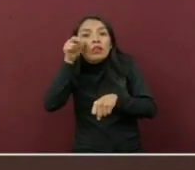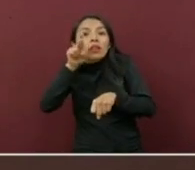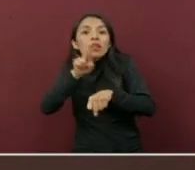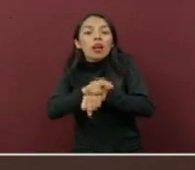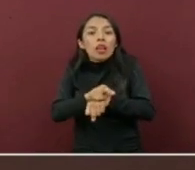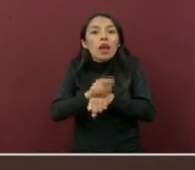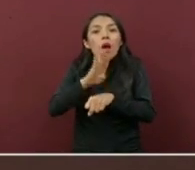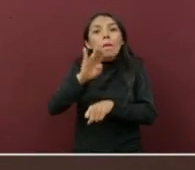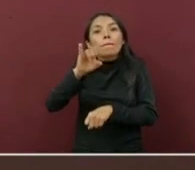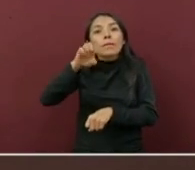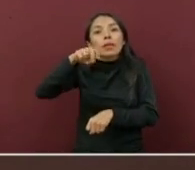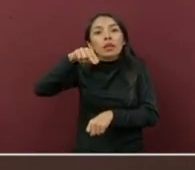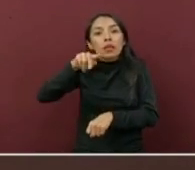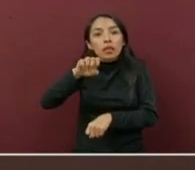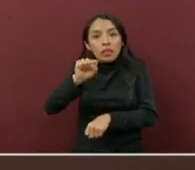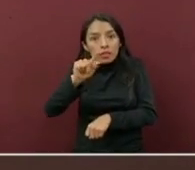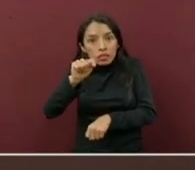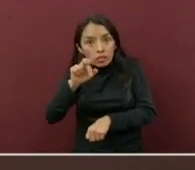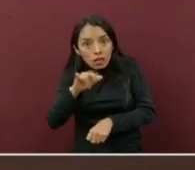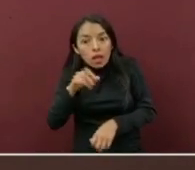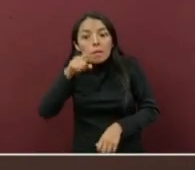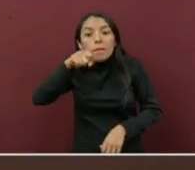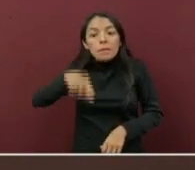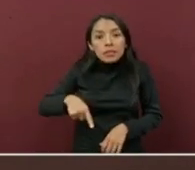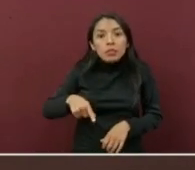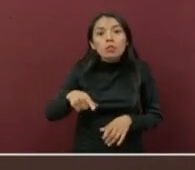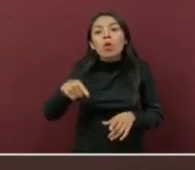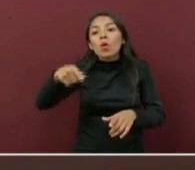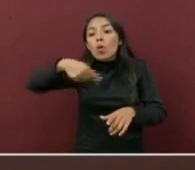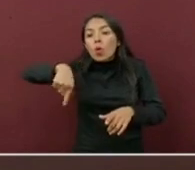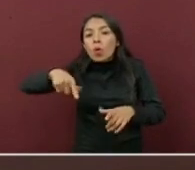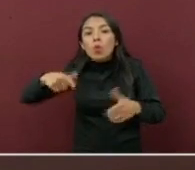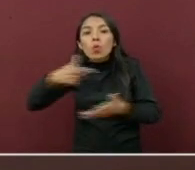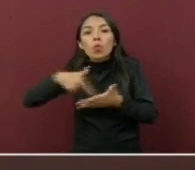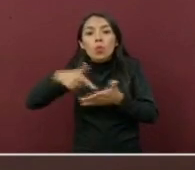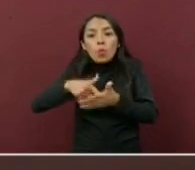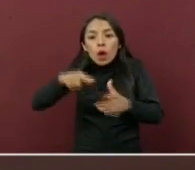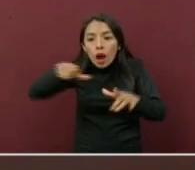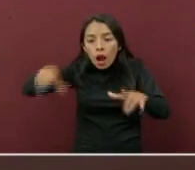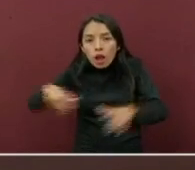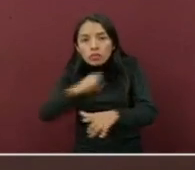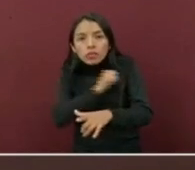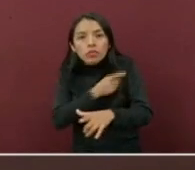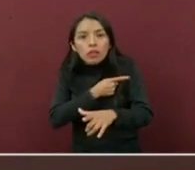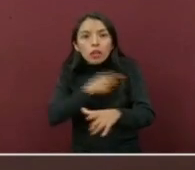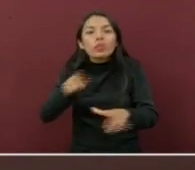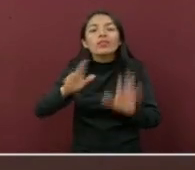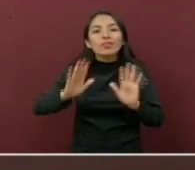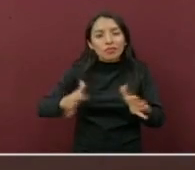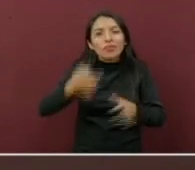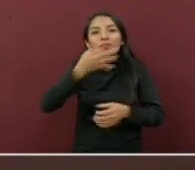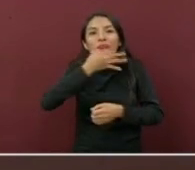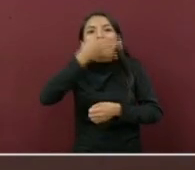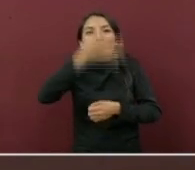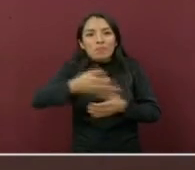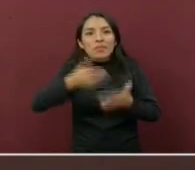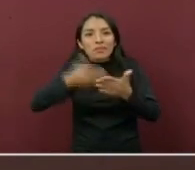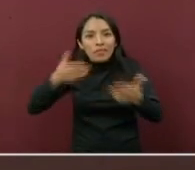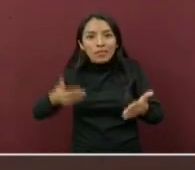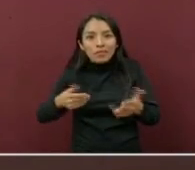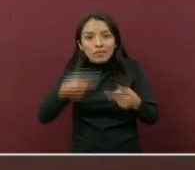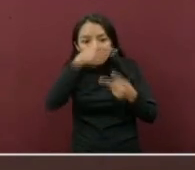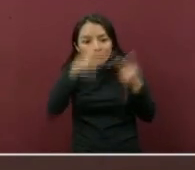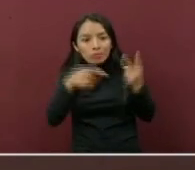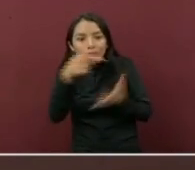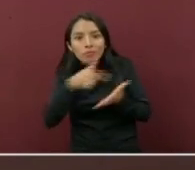y las jurisdicciones sanitarias en las ciudades que he mencionado es importante muy importante